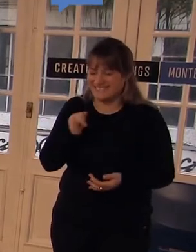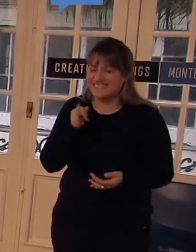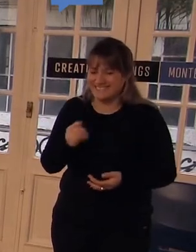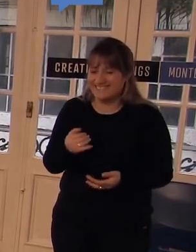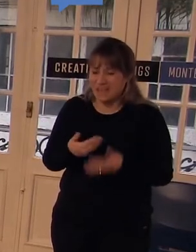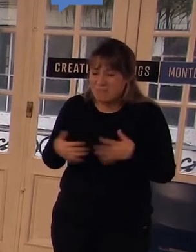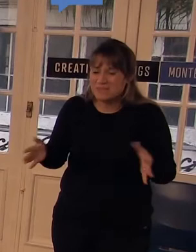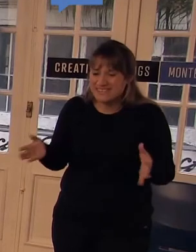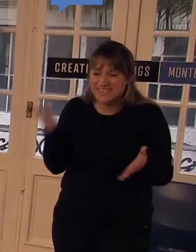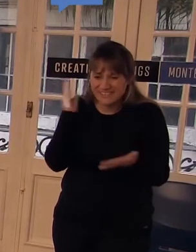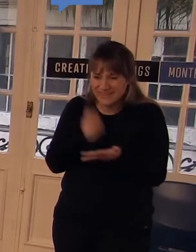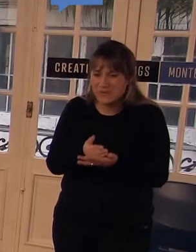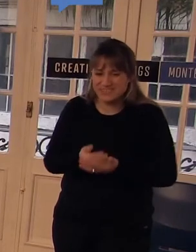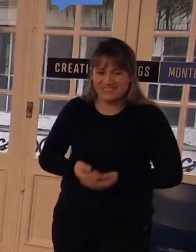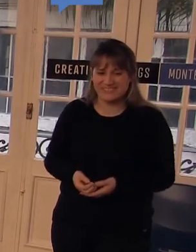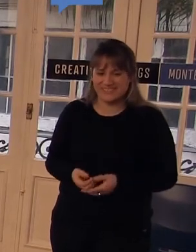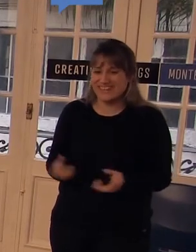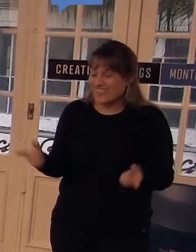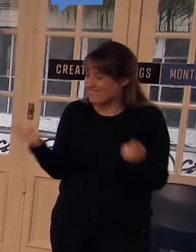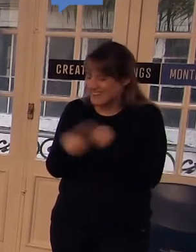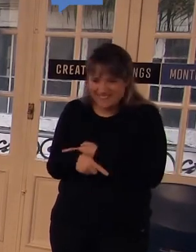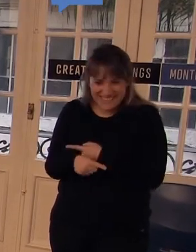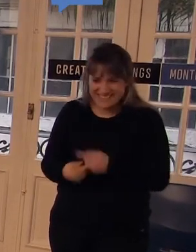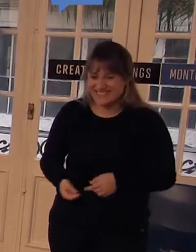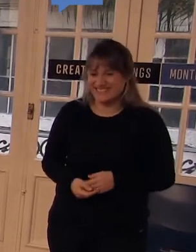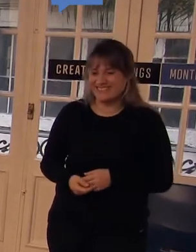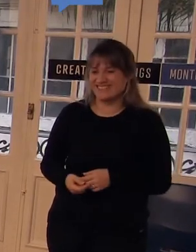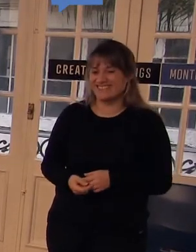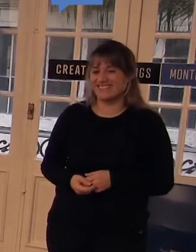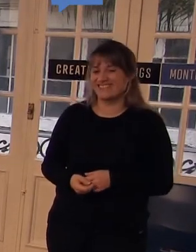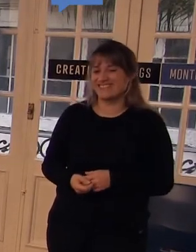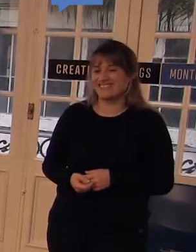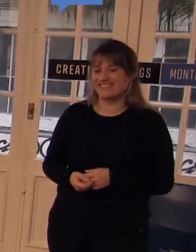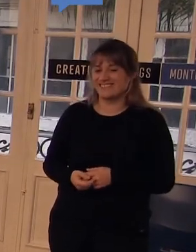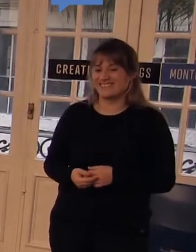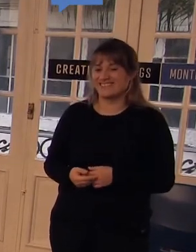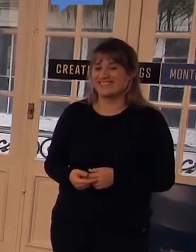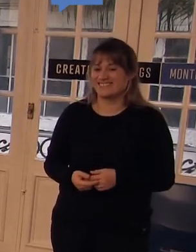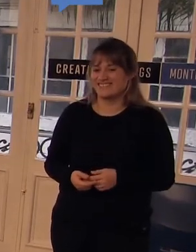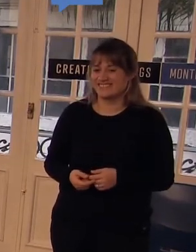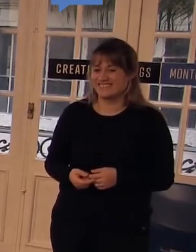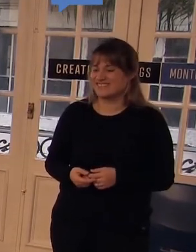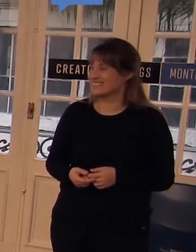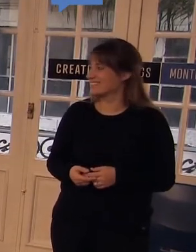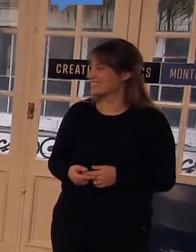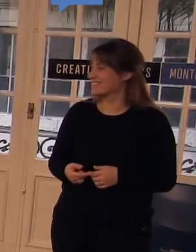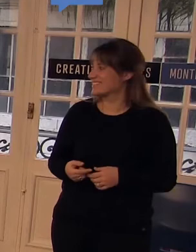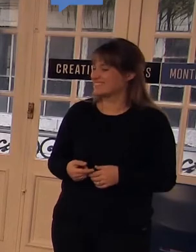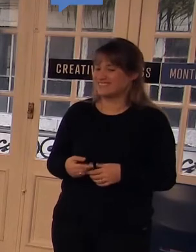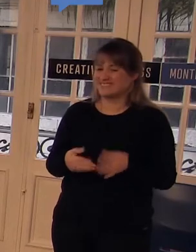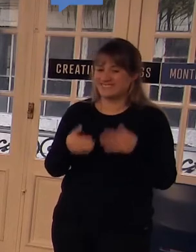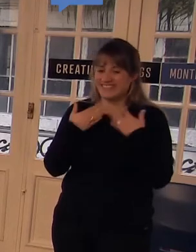Lo vi todo en 2 segundos. Bueno, ya está. ¿Entendieron, no?